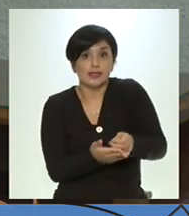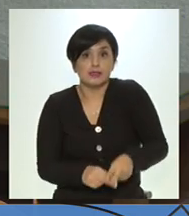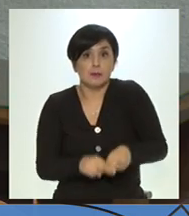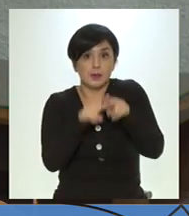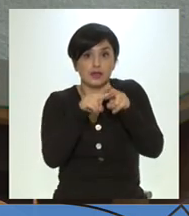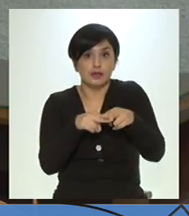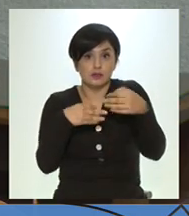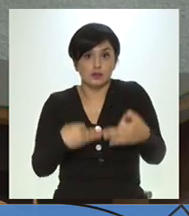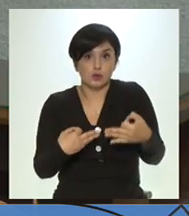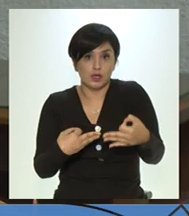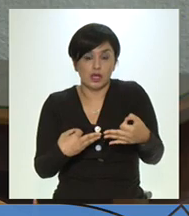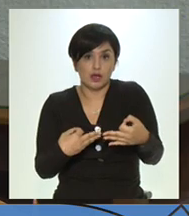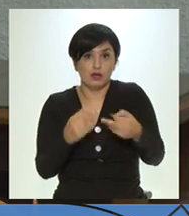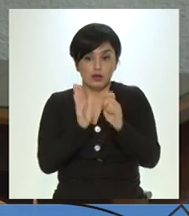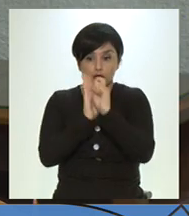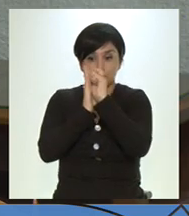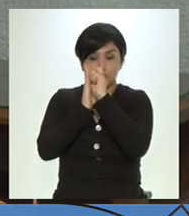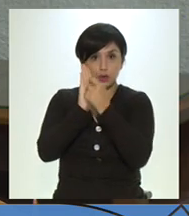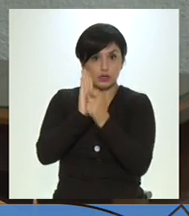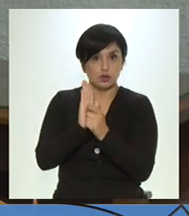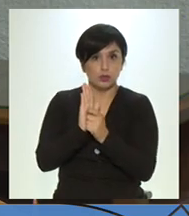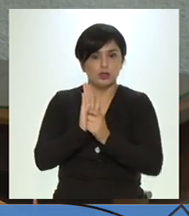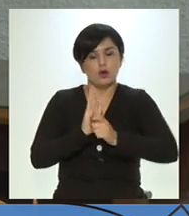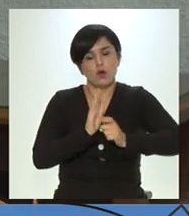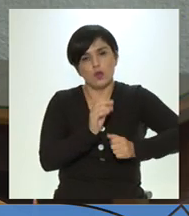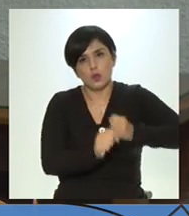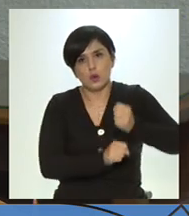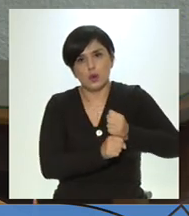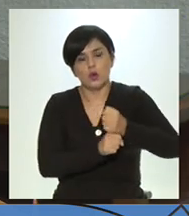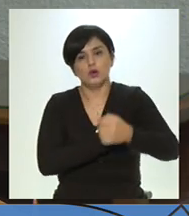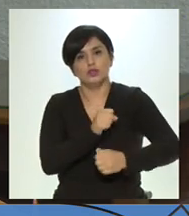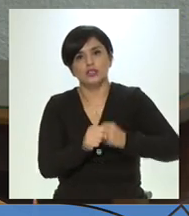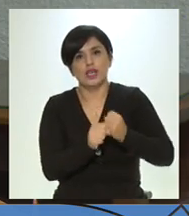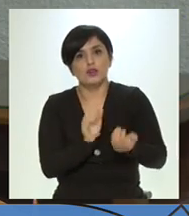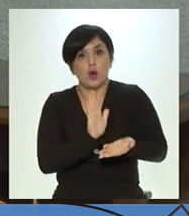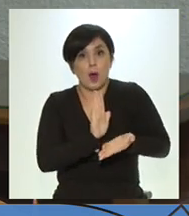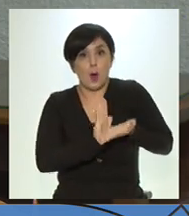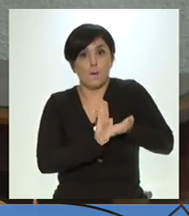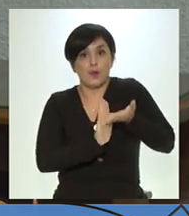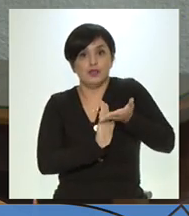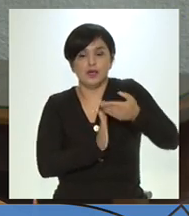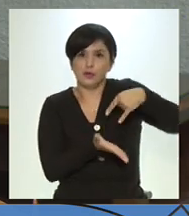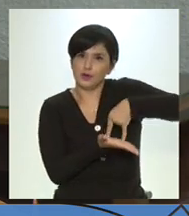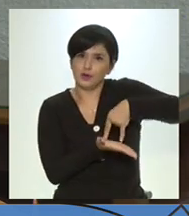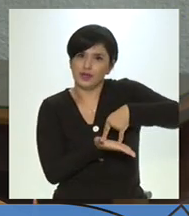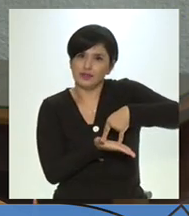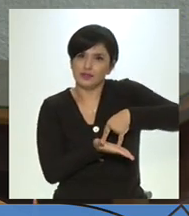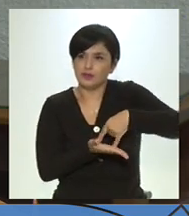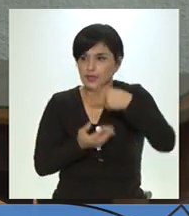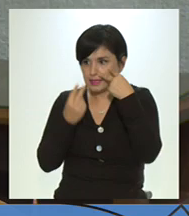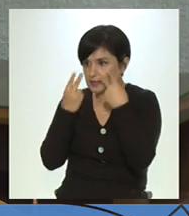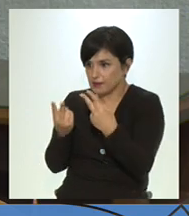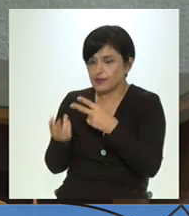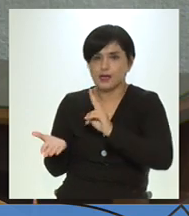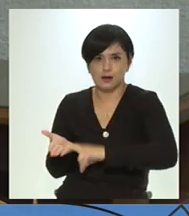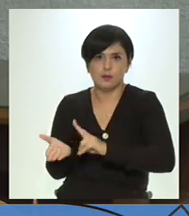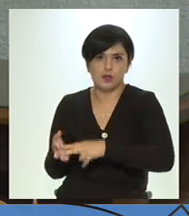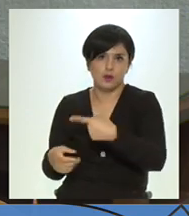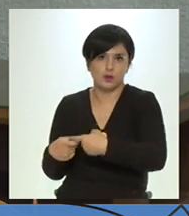cuyo presupuesto todos los años aumentamos en este congreso tenga resultados efectivos